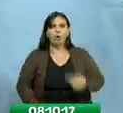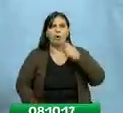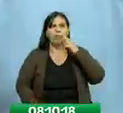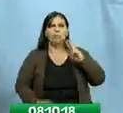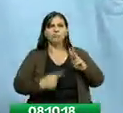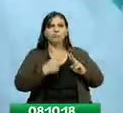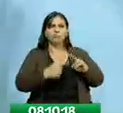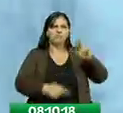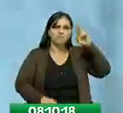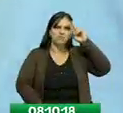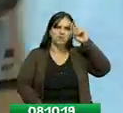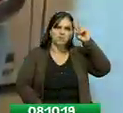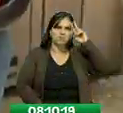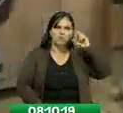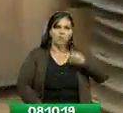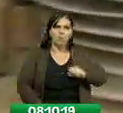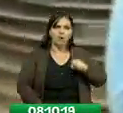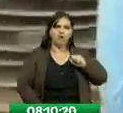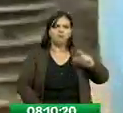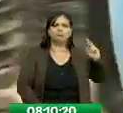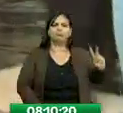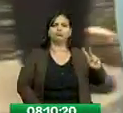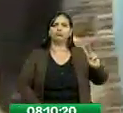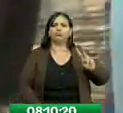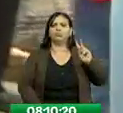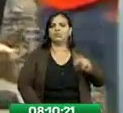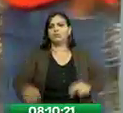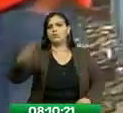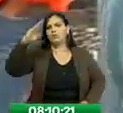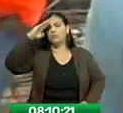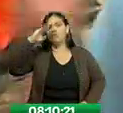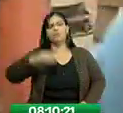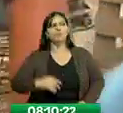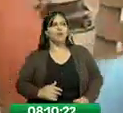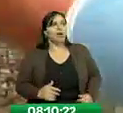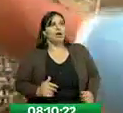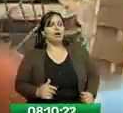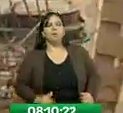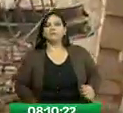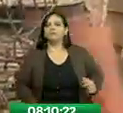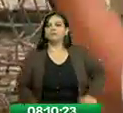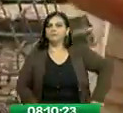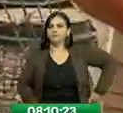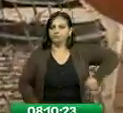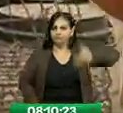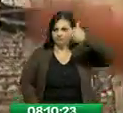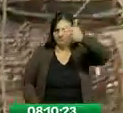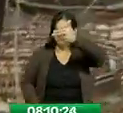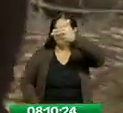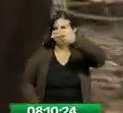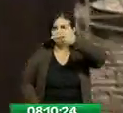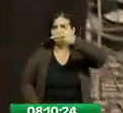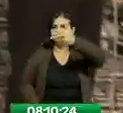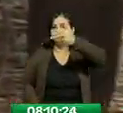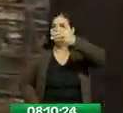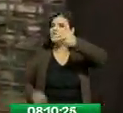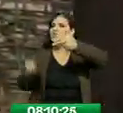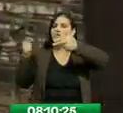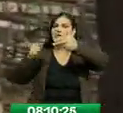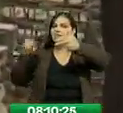am tomar lo amarran los pies y lo meten al 48